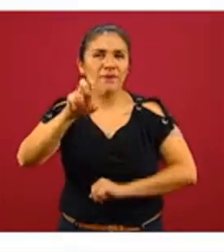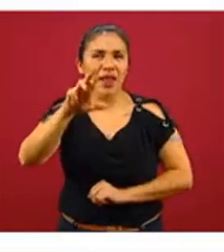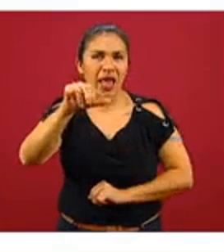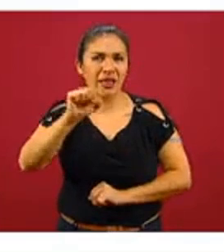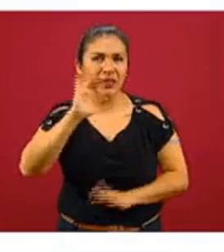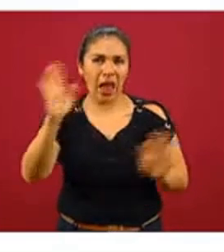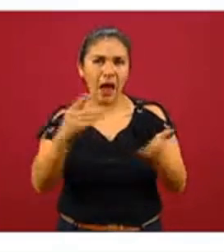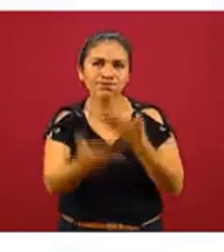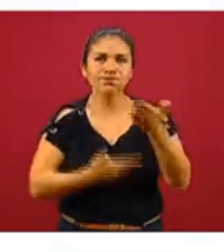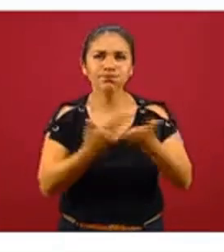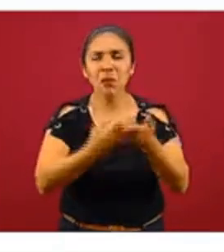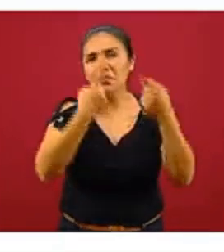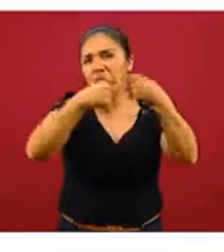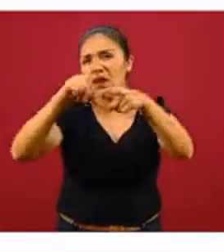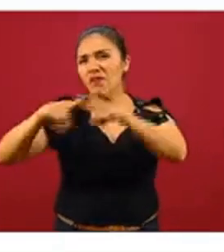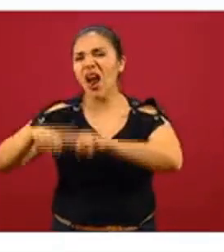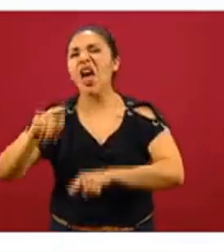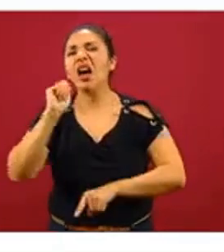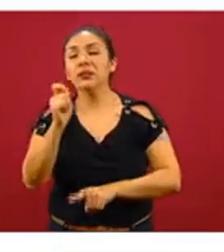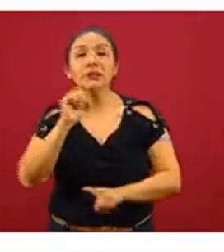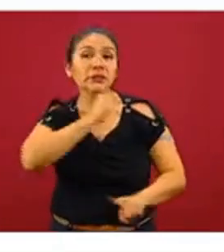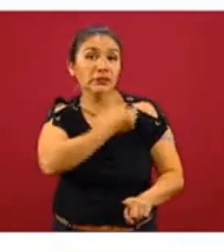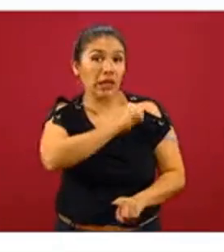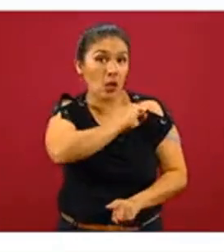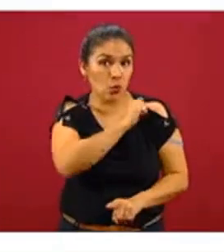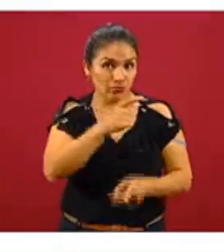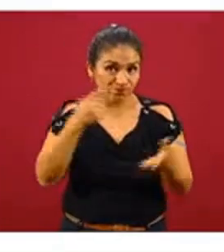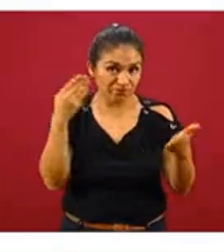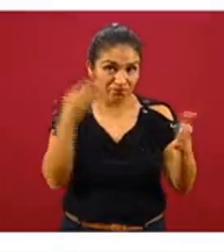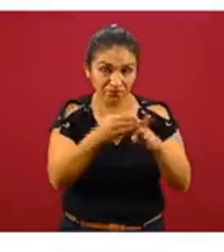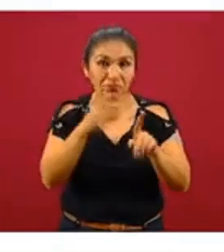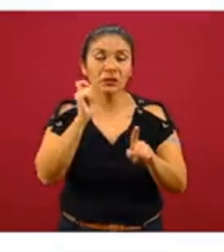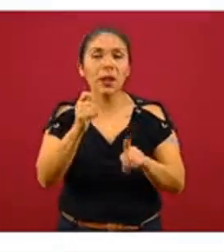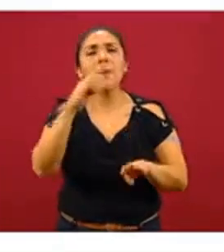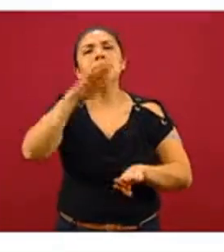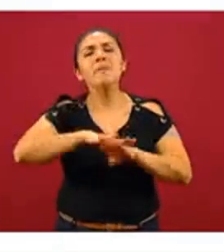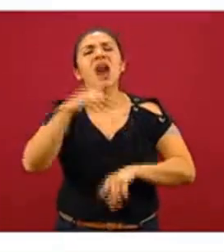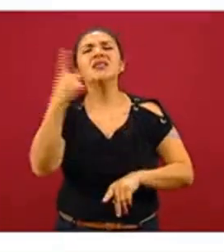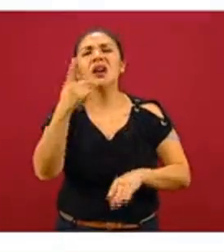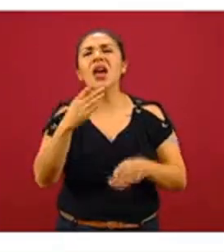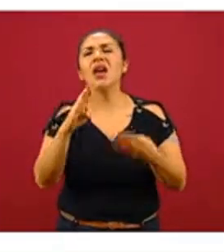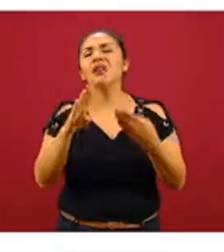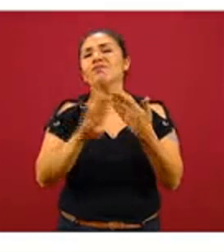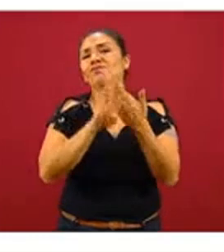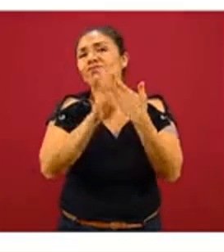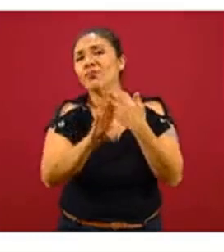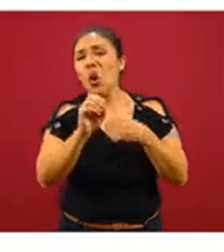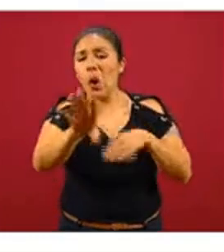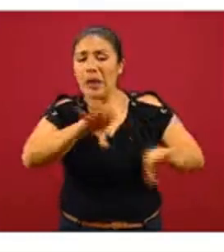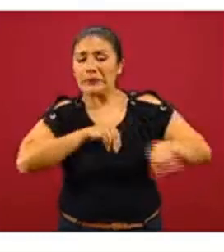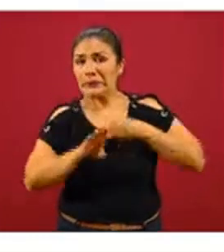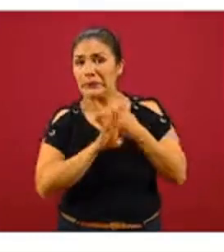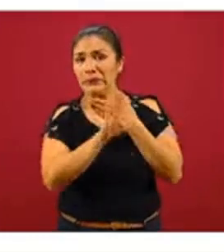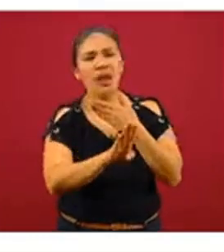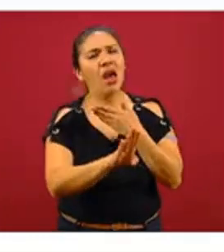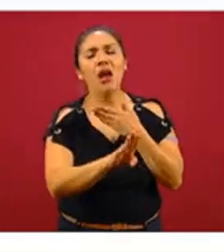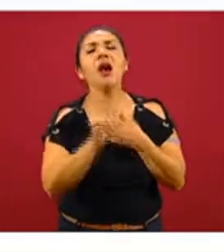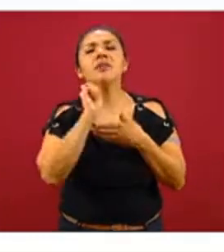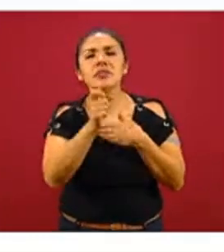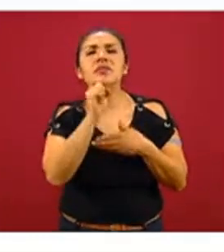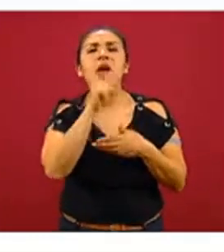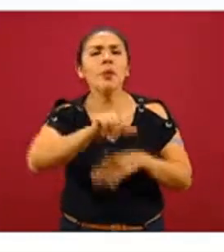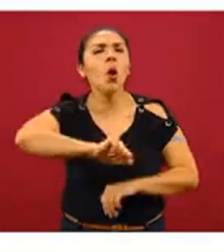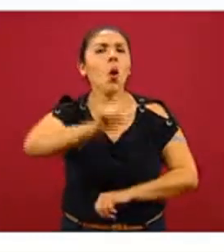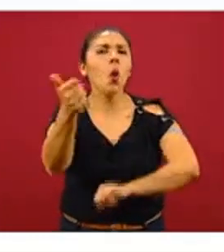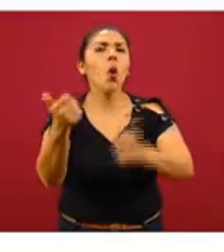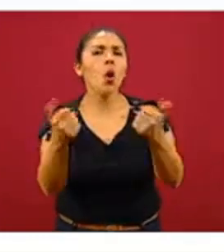Son varios campos que tienen que ver con la salud, más allá de evitar o de atender el contagio por COVID, y están también en muchos